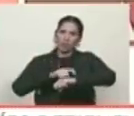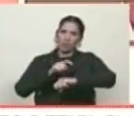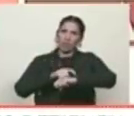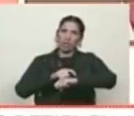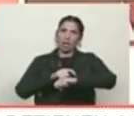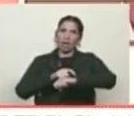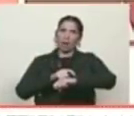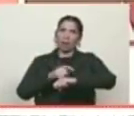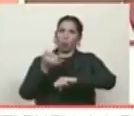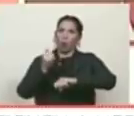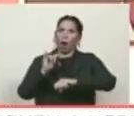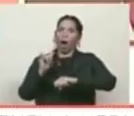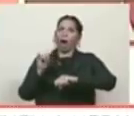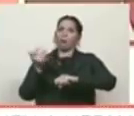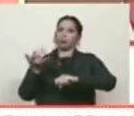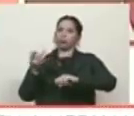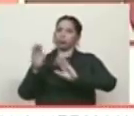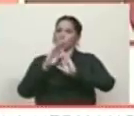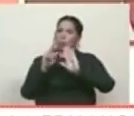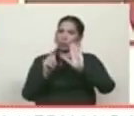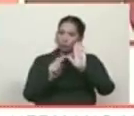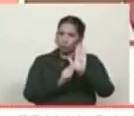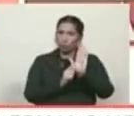por la Constitución, que respete